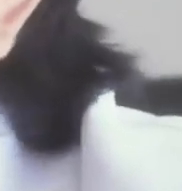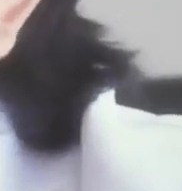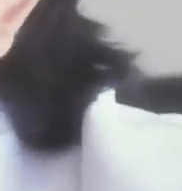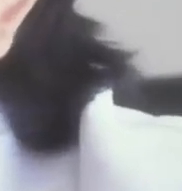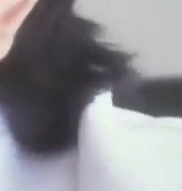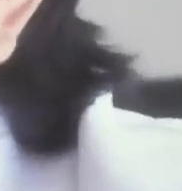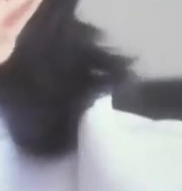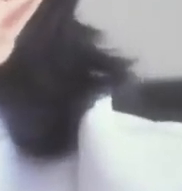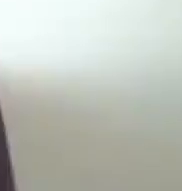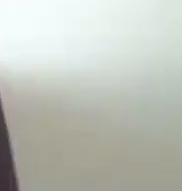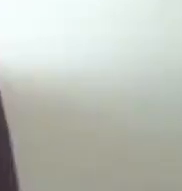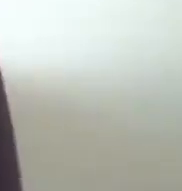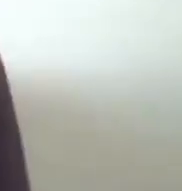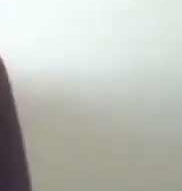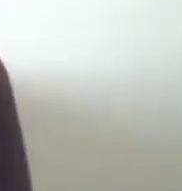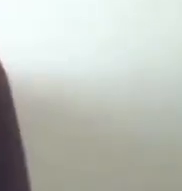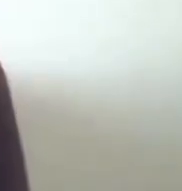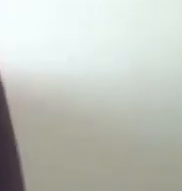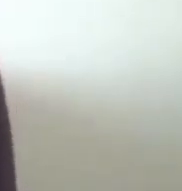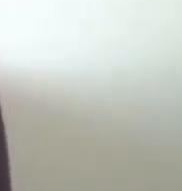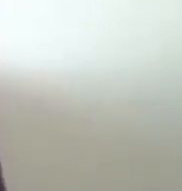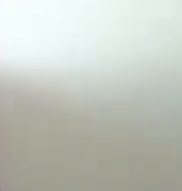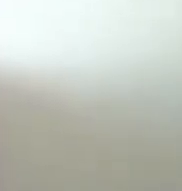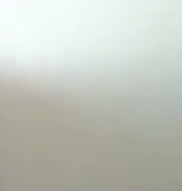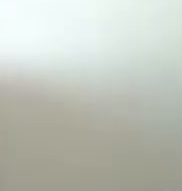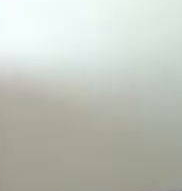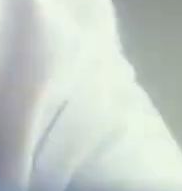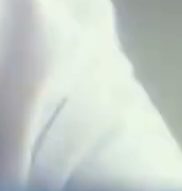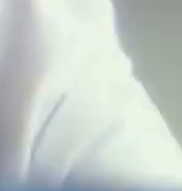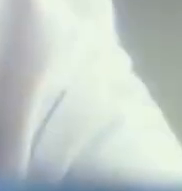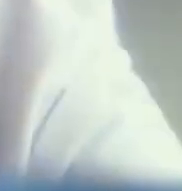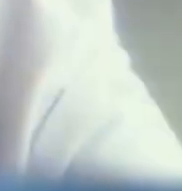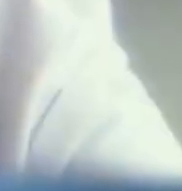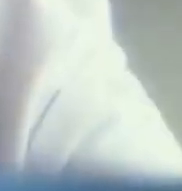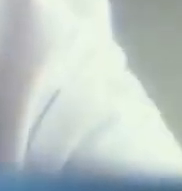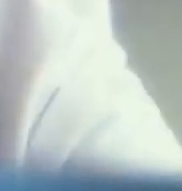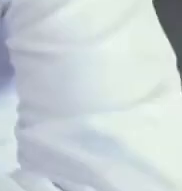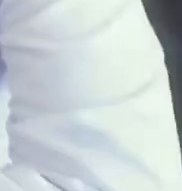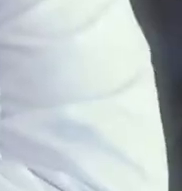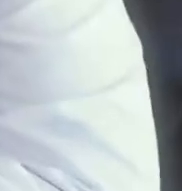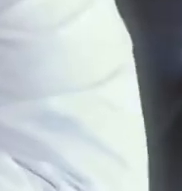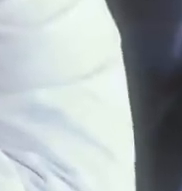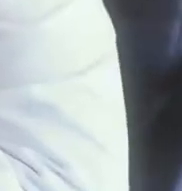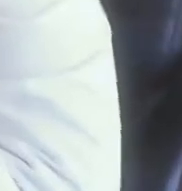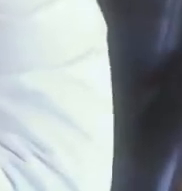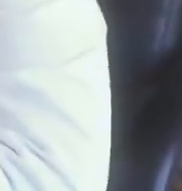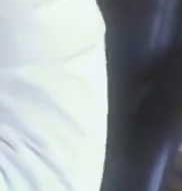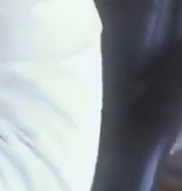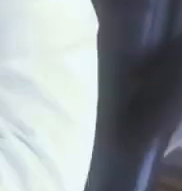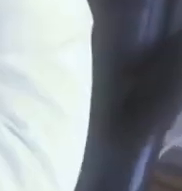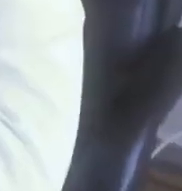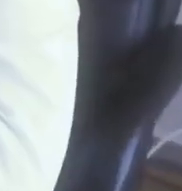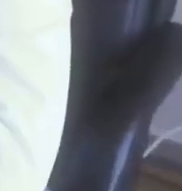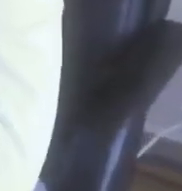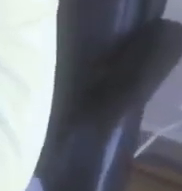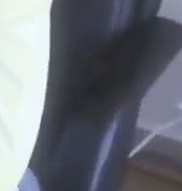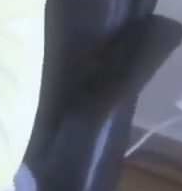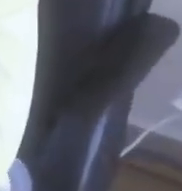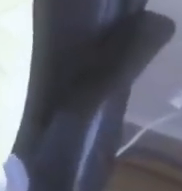cosas se ponen difíciles. ¡Ánimo! ¡Tú puedes, hijo! Todo va a salir bien, ya verás. Sí,